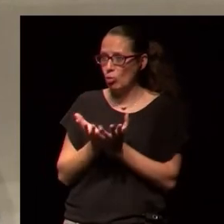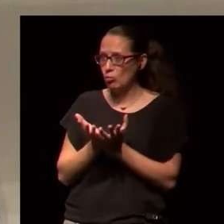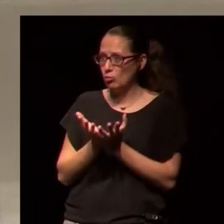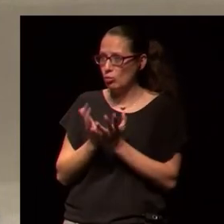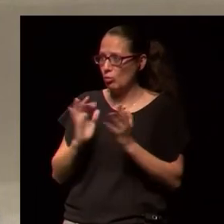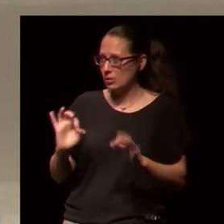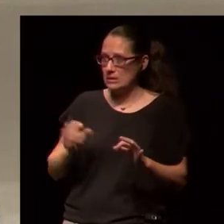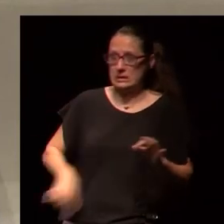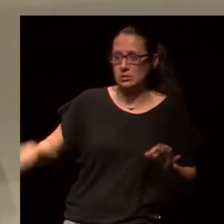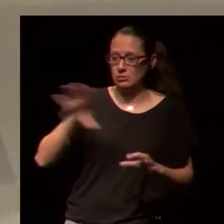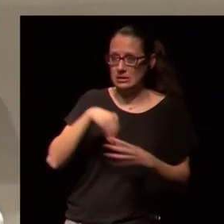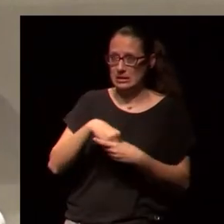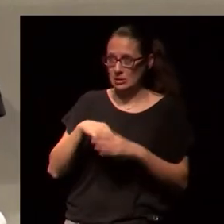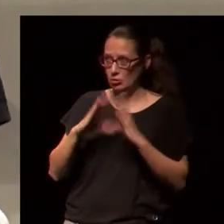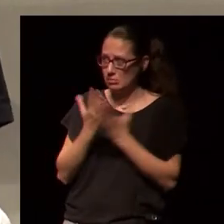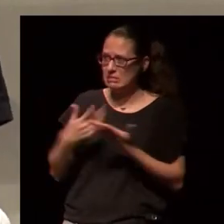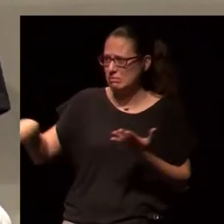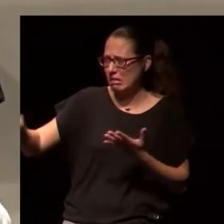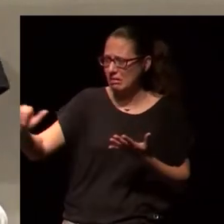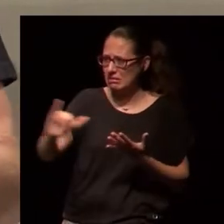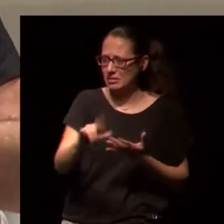que habitamos todos nosotros. Y luego también